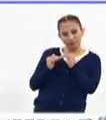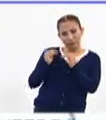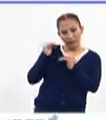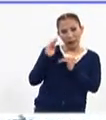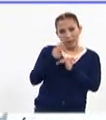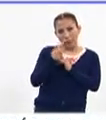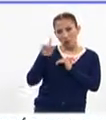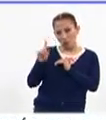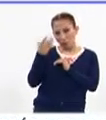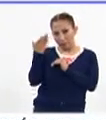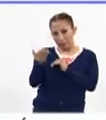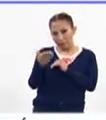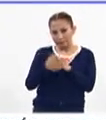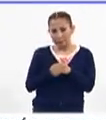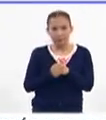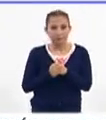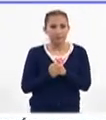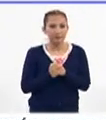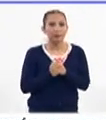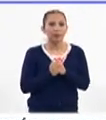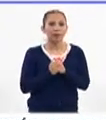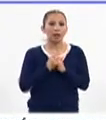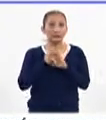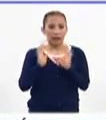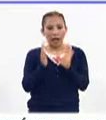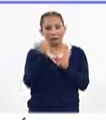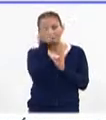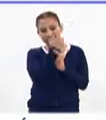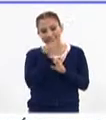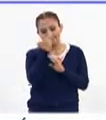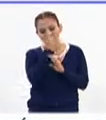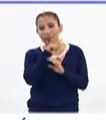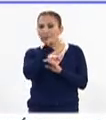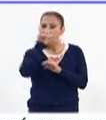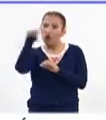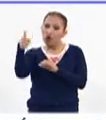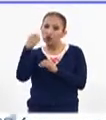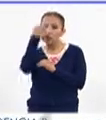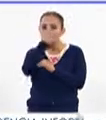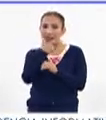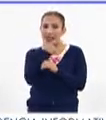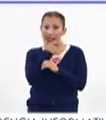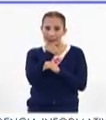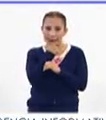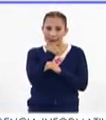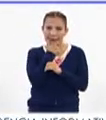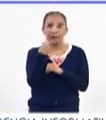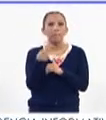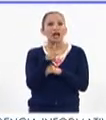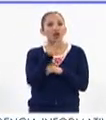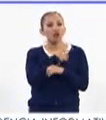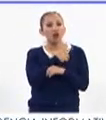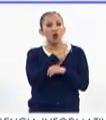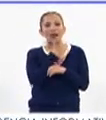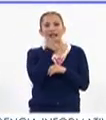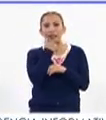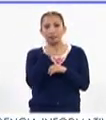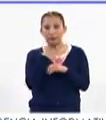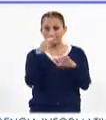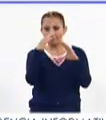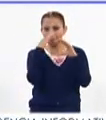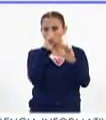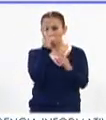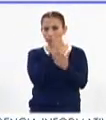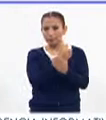de B1 que se me solicitaba. Y ya después presenté otro igual de inglés. Correcto. Fue solamente inglés mi